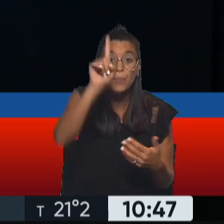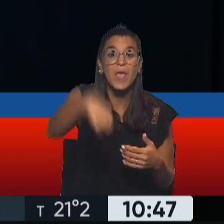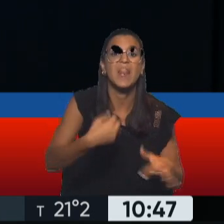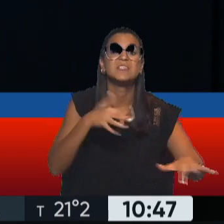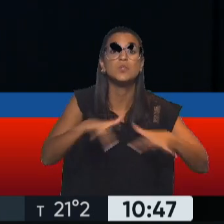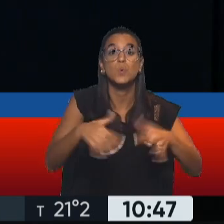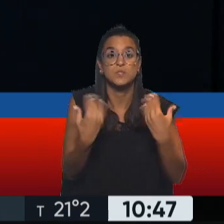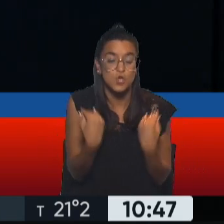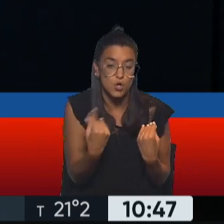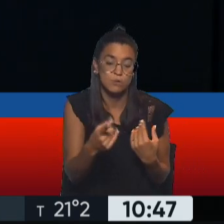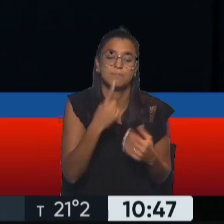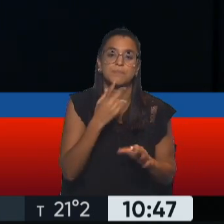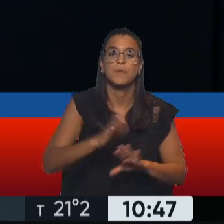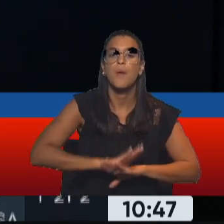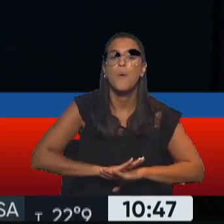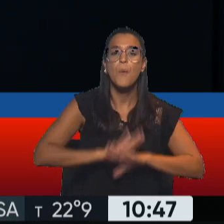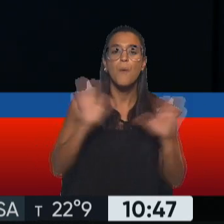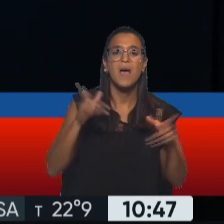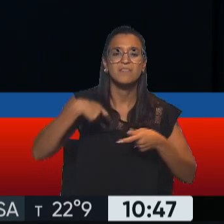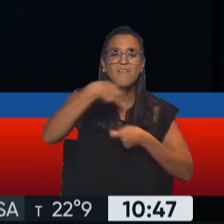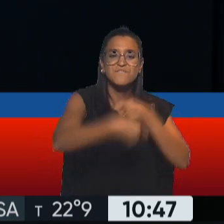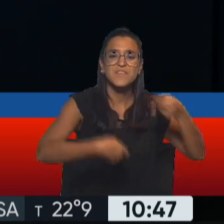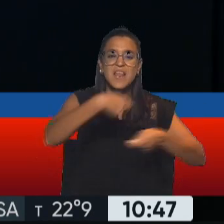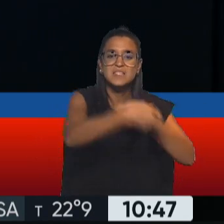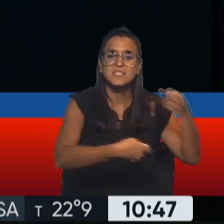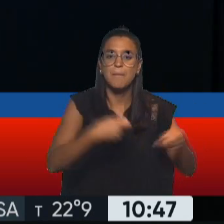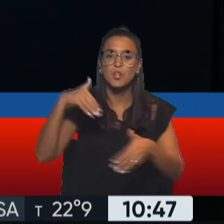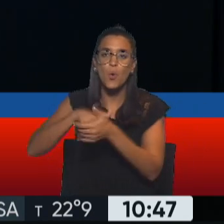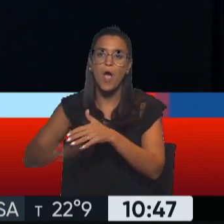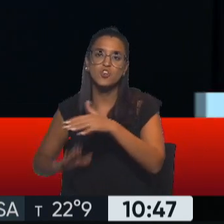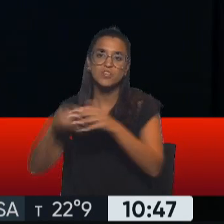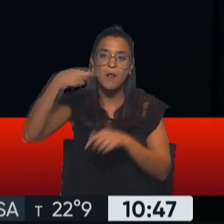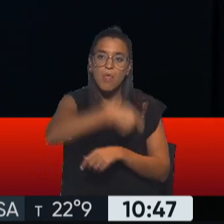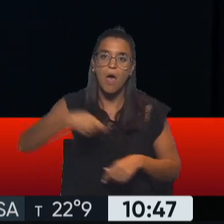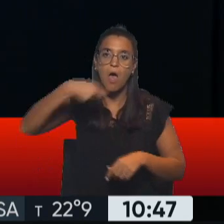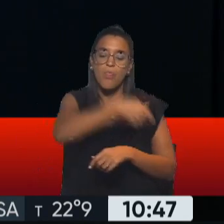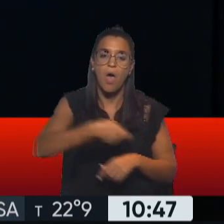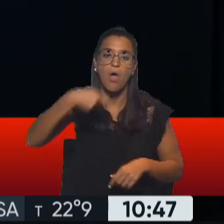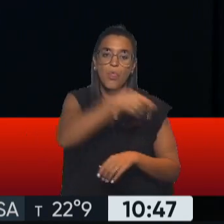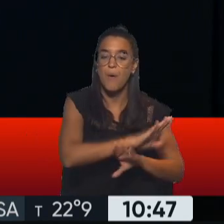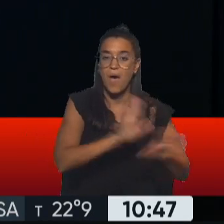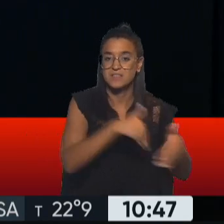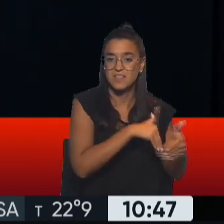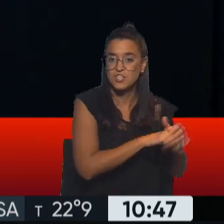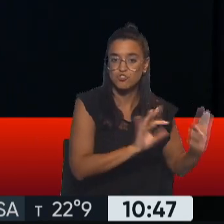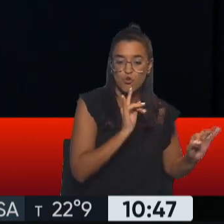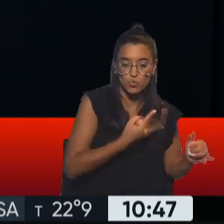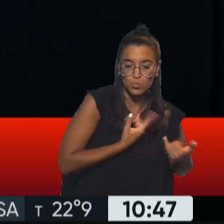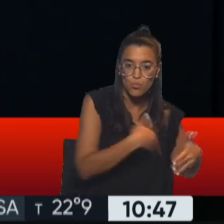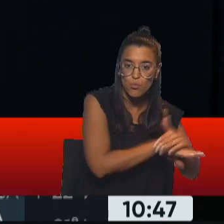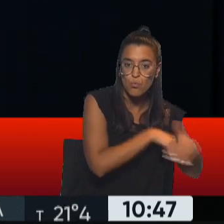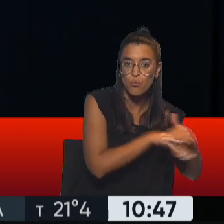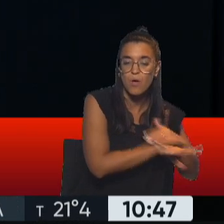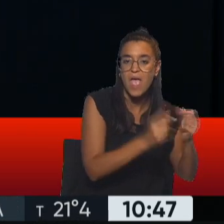la cual no haya más financiamiento monetario sistemático del Banco Central al Tesoro, sino que en